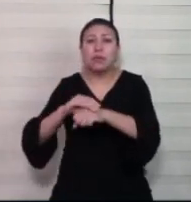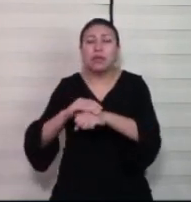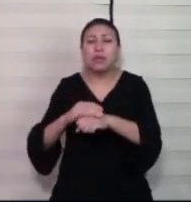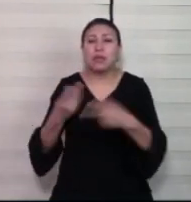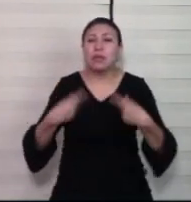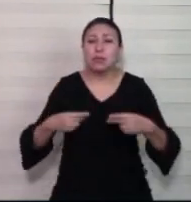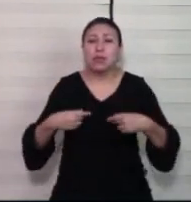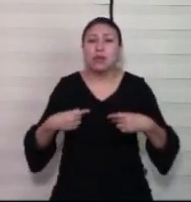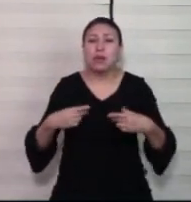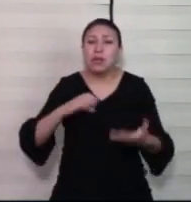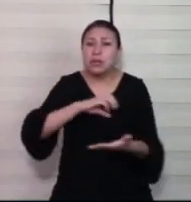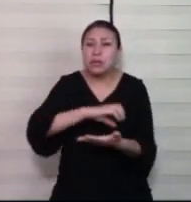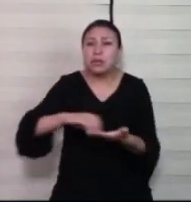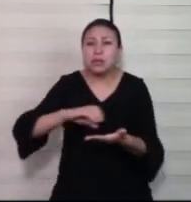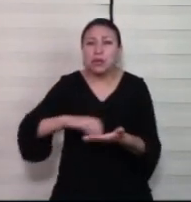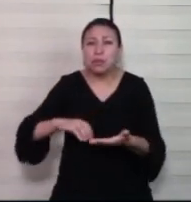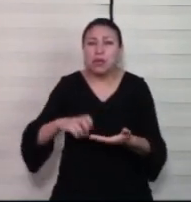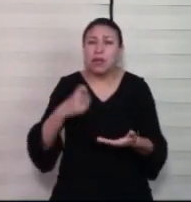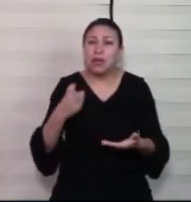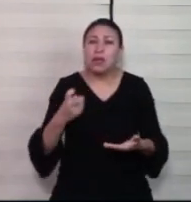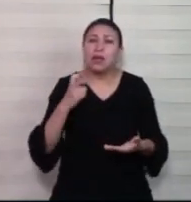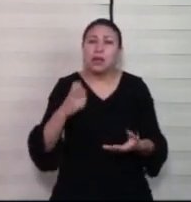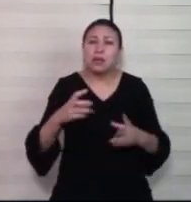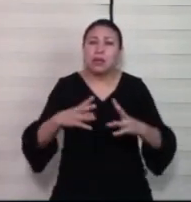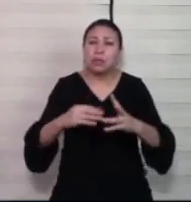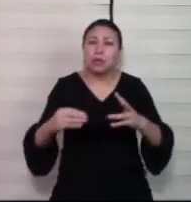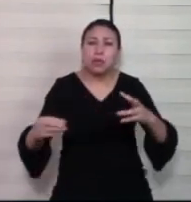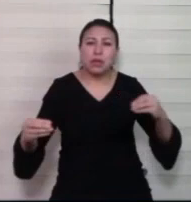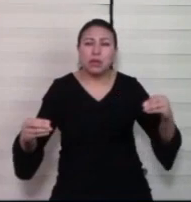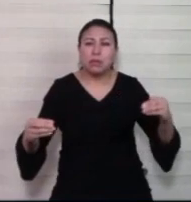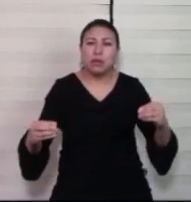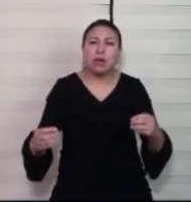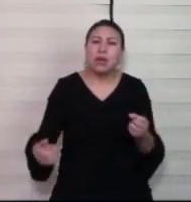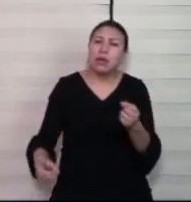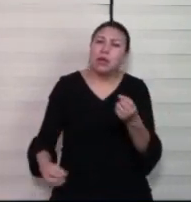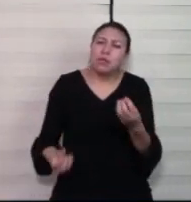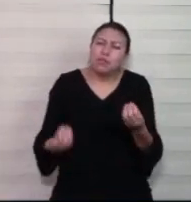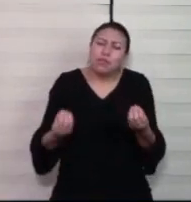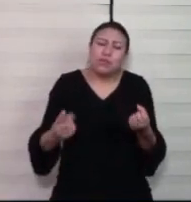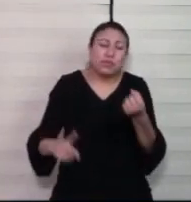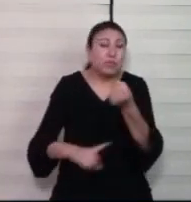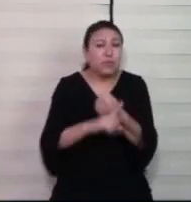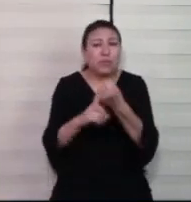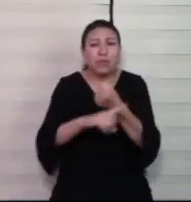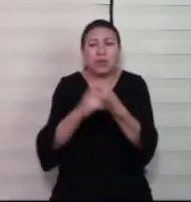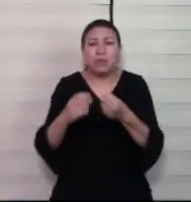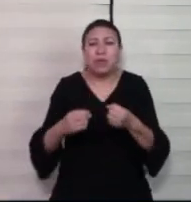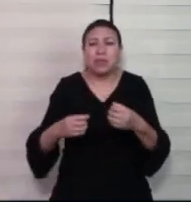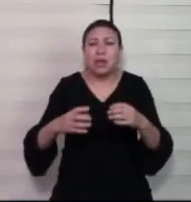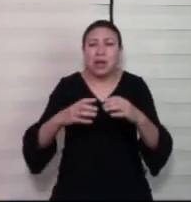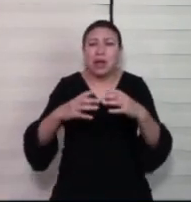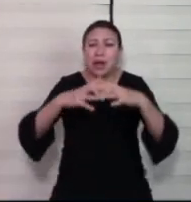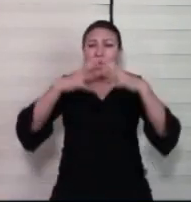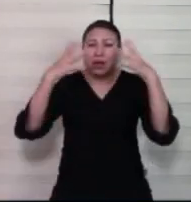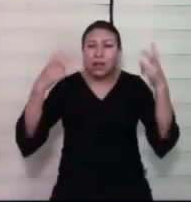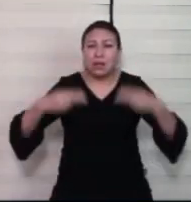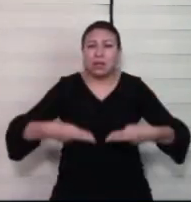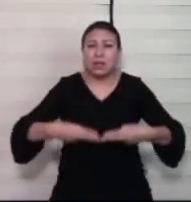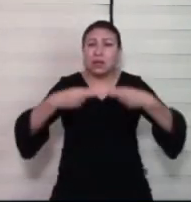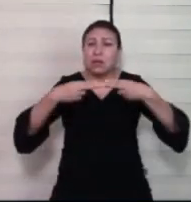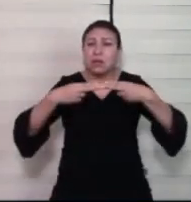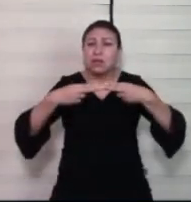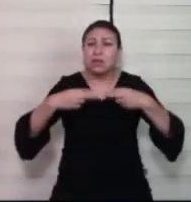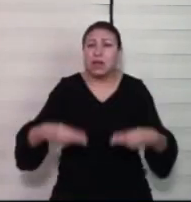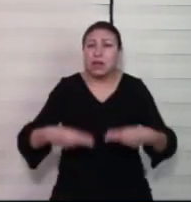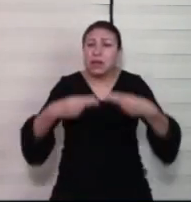Esta pandemia ha afectado no solo los grandes negocios, también al negocio pequeño.